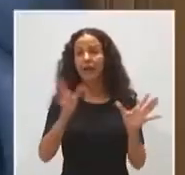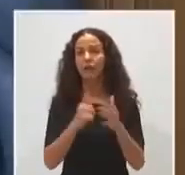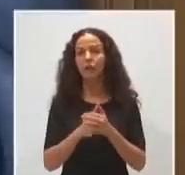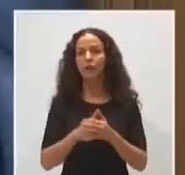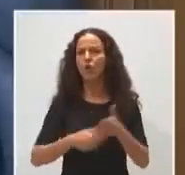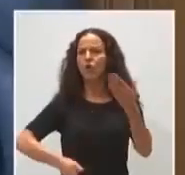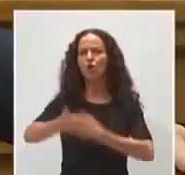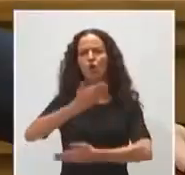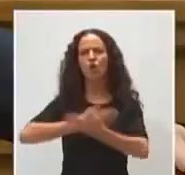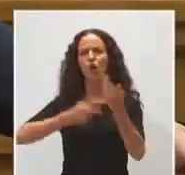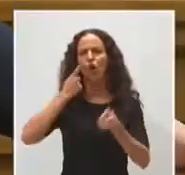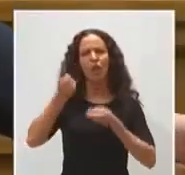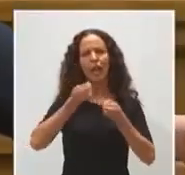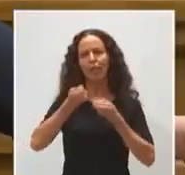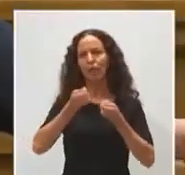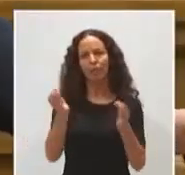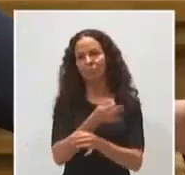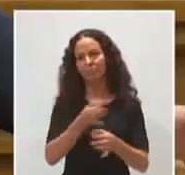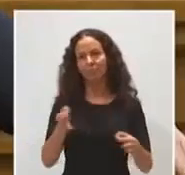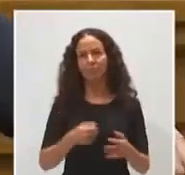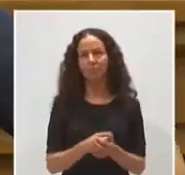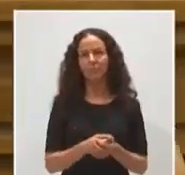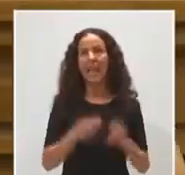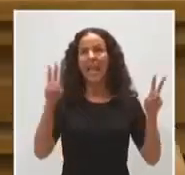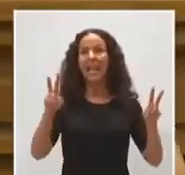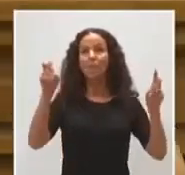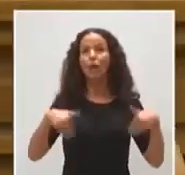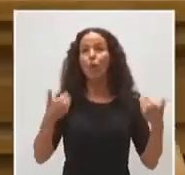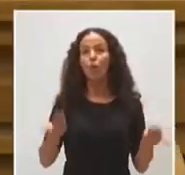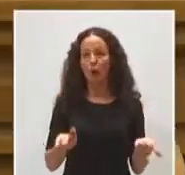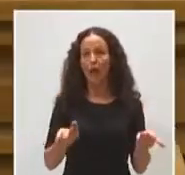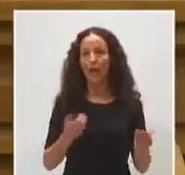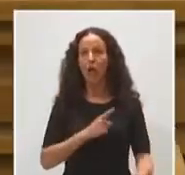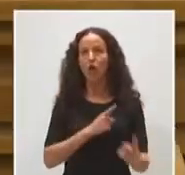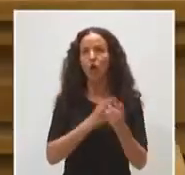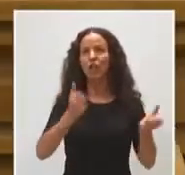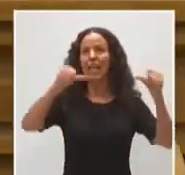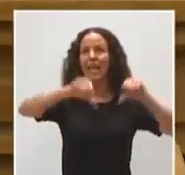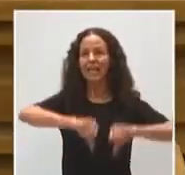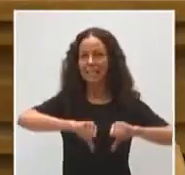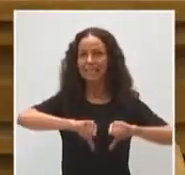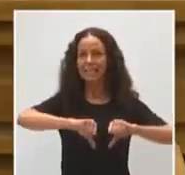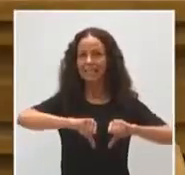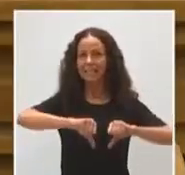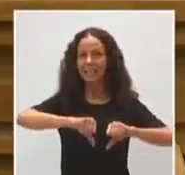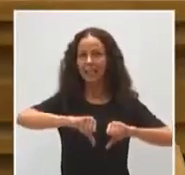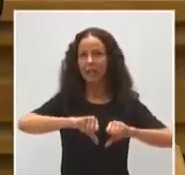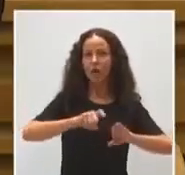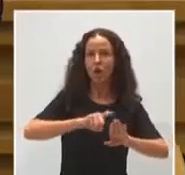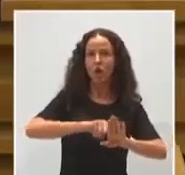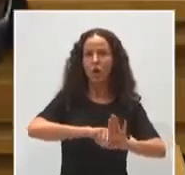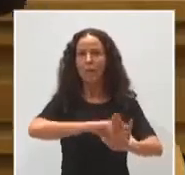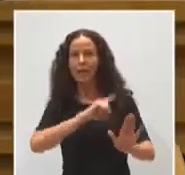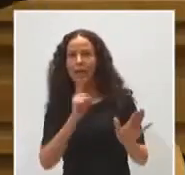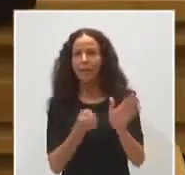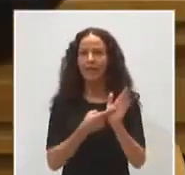extraordinaria con un lema común abordar esta crisis que la gente lo sepa de la manera totalmente contraria